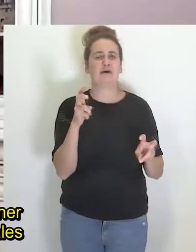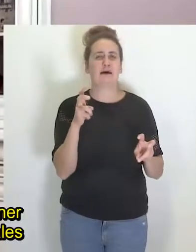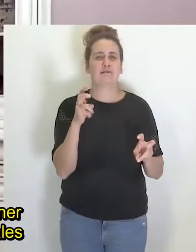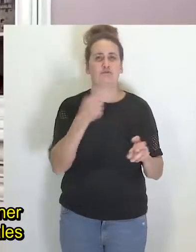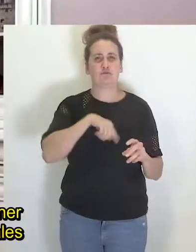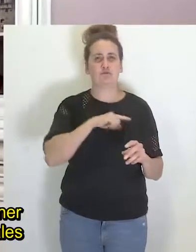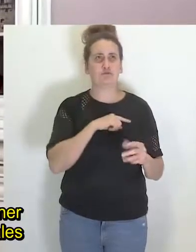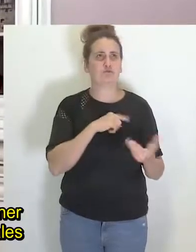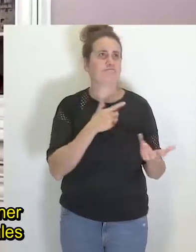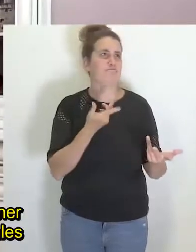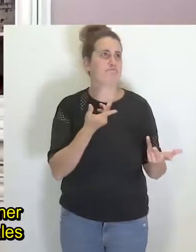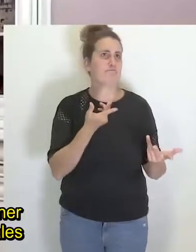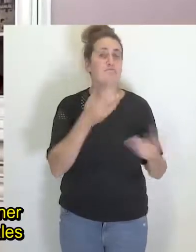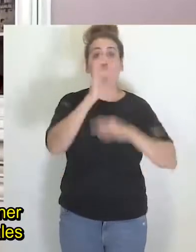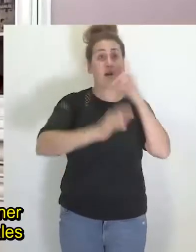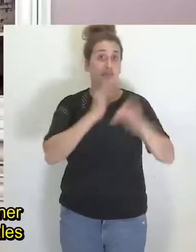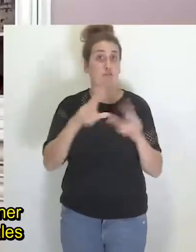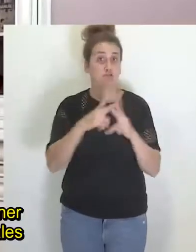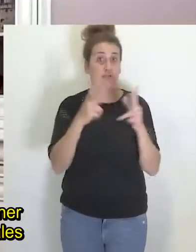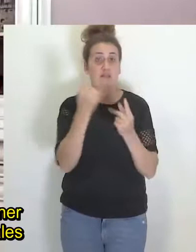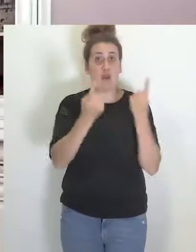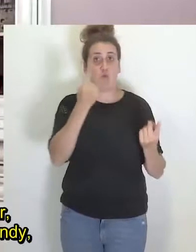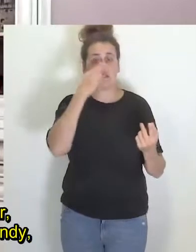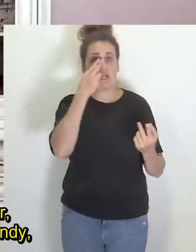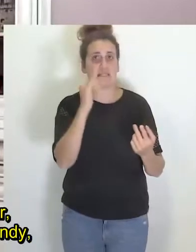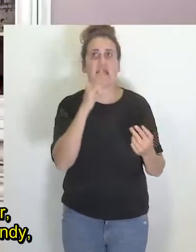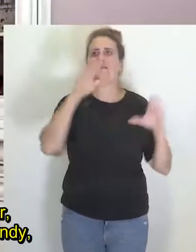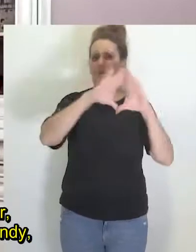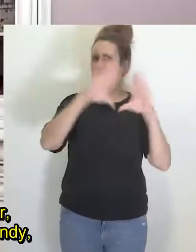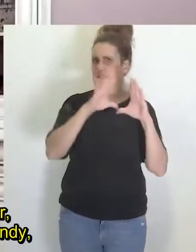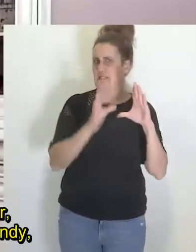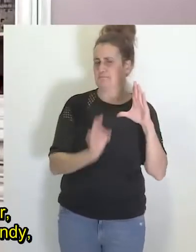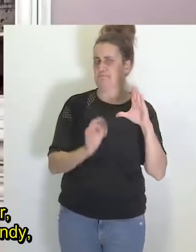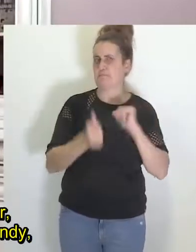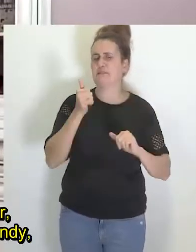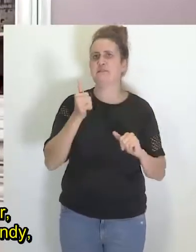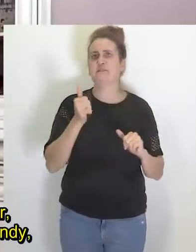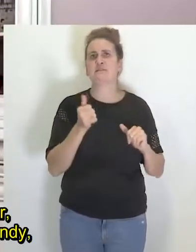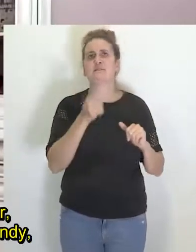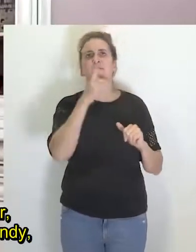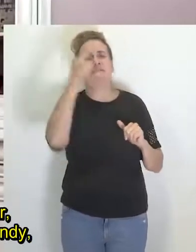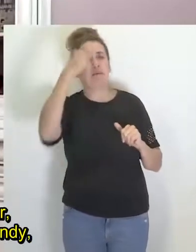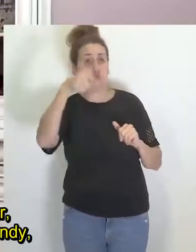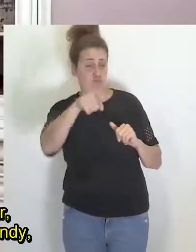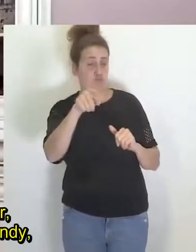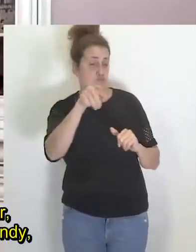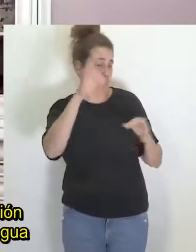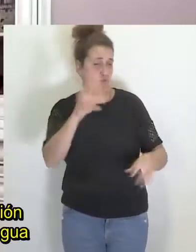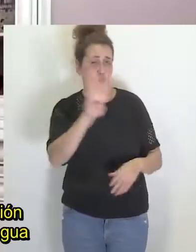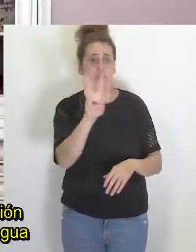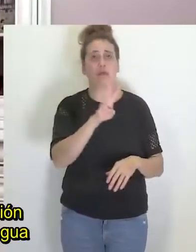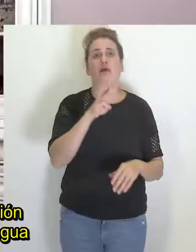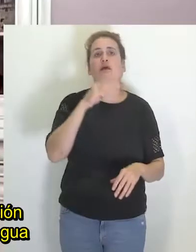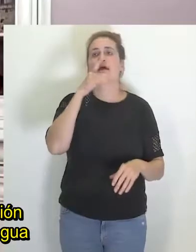del que podamos tener algunas organizaciones sociales y las feministas en particular, sabiendo tú, como sabrás, Wendy,